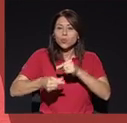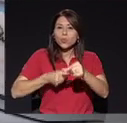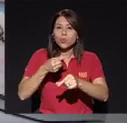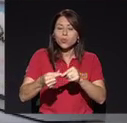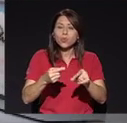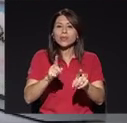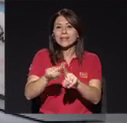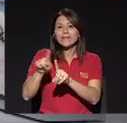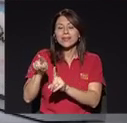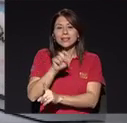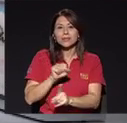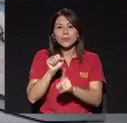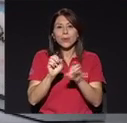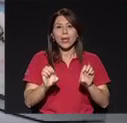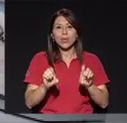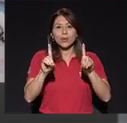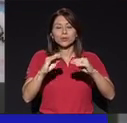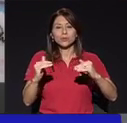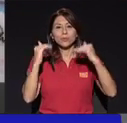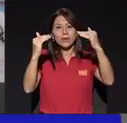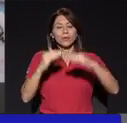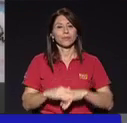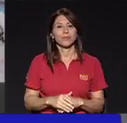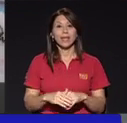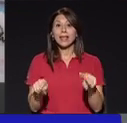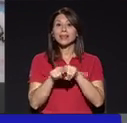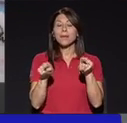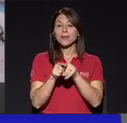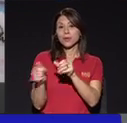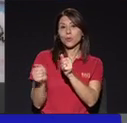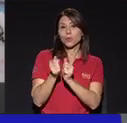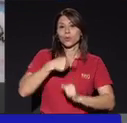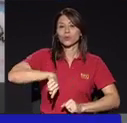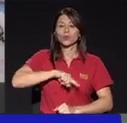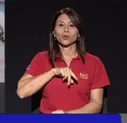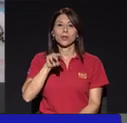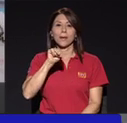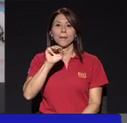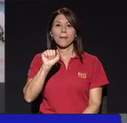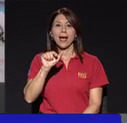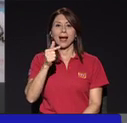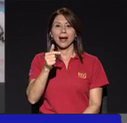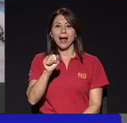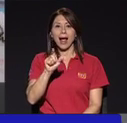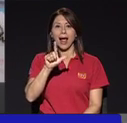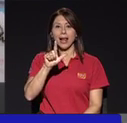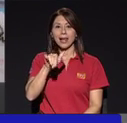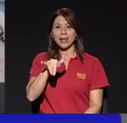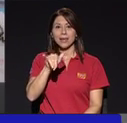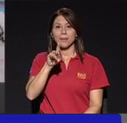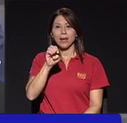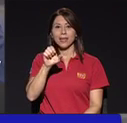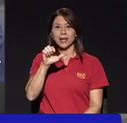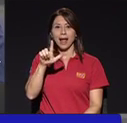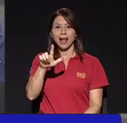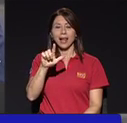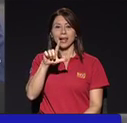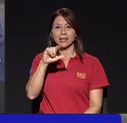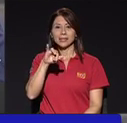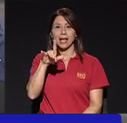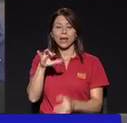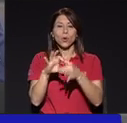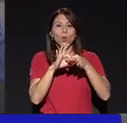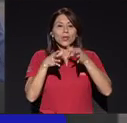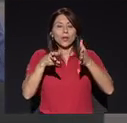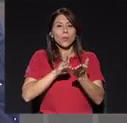las implicaciones en la educación superior. También nos acompaña Magali Madrigal Lizano, quien es coordinadora del proyecto